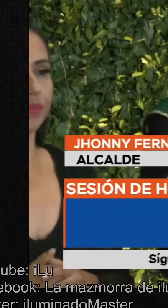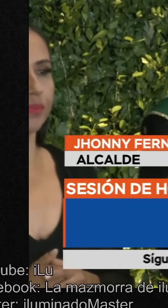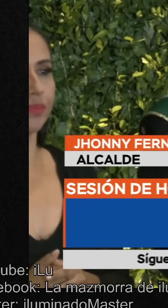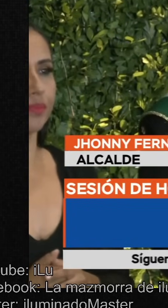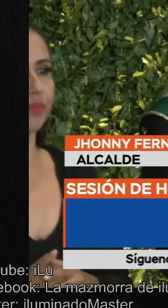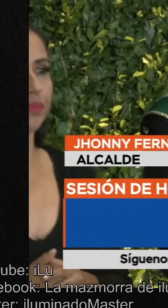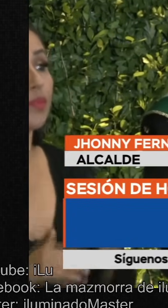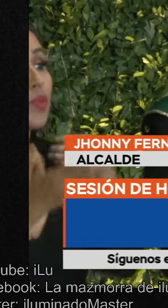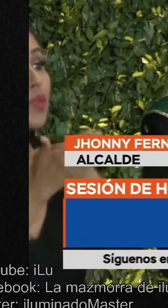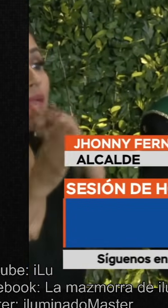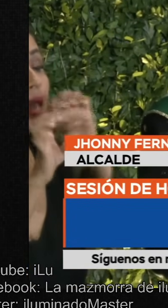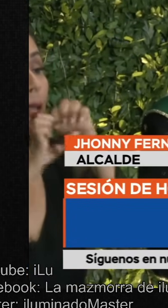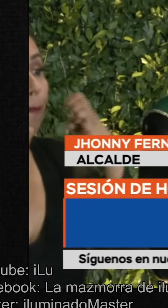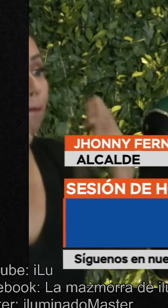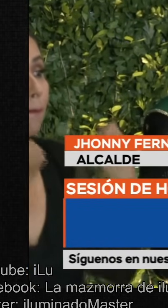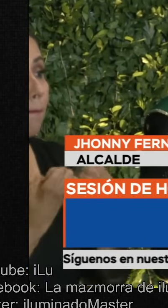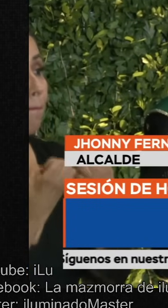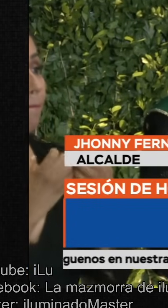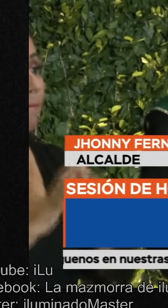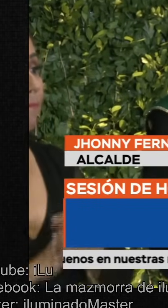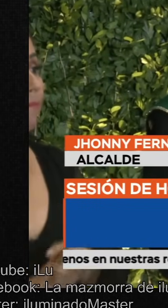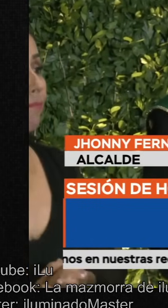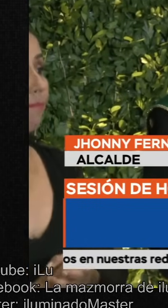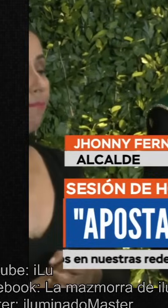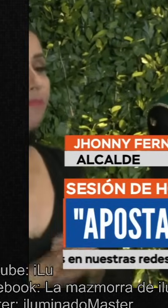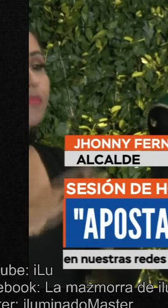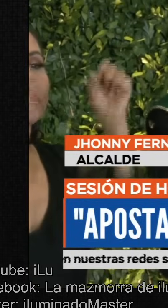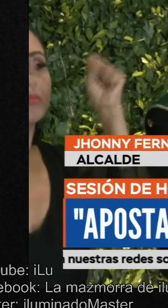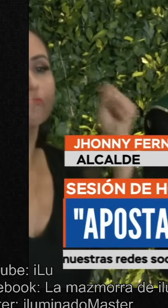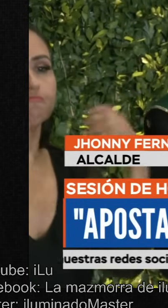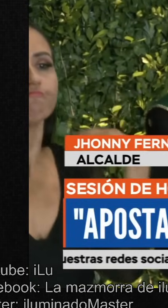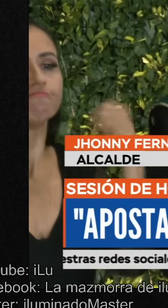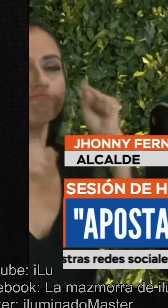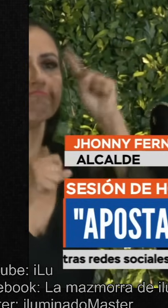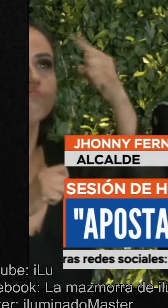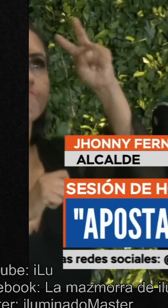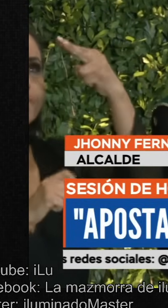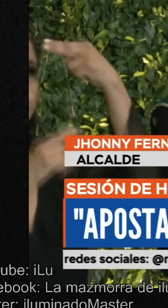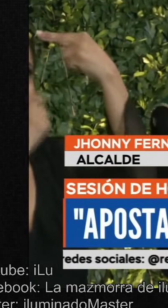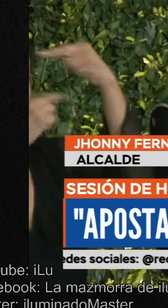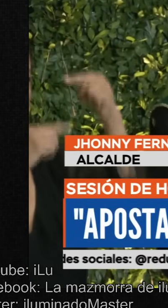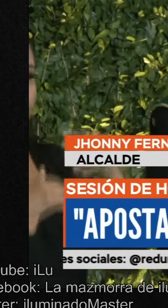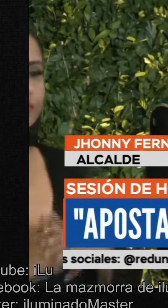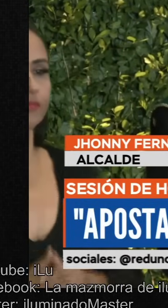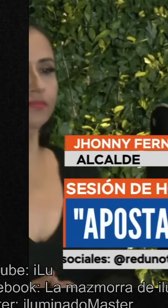Hemos comprado todo el equipamiento para todo el sistema de salud, primer y segundo nivel.